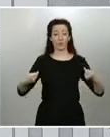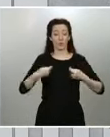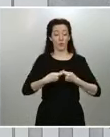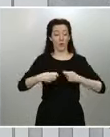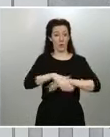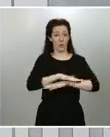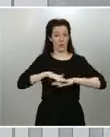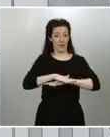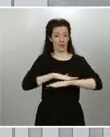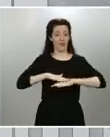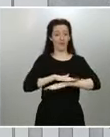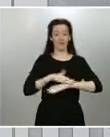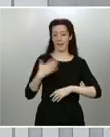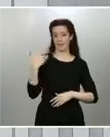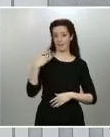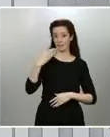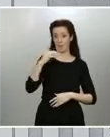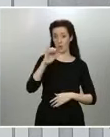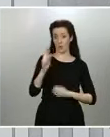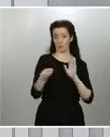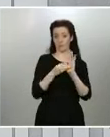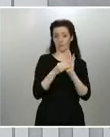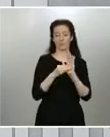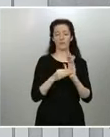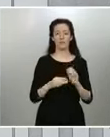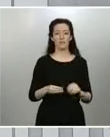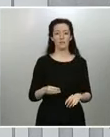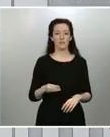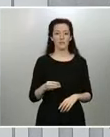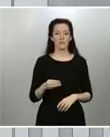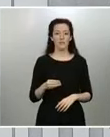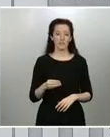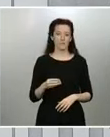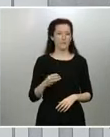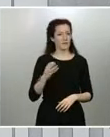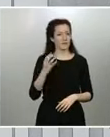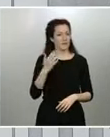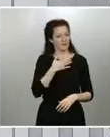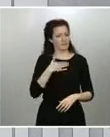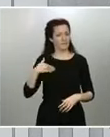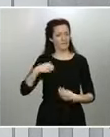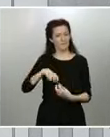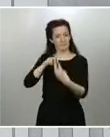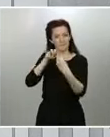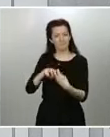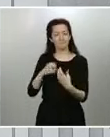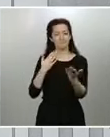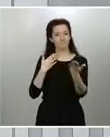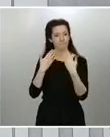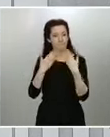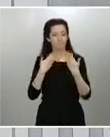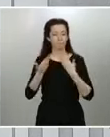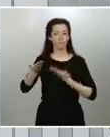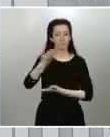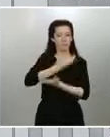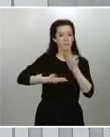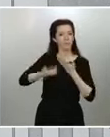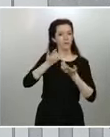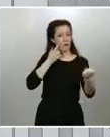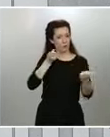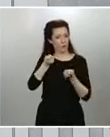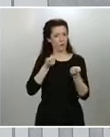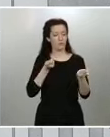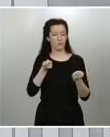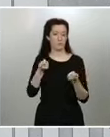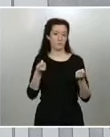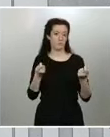tenemos una aproximación de diálogo de cooperación de coordinación con el conjunto de comunidades autónomas y ahí les corresponde